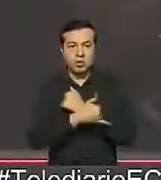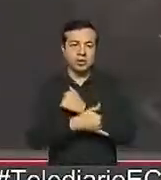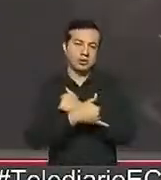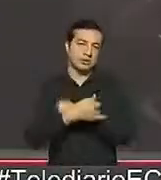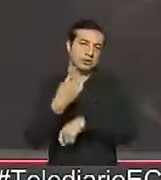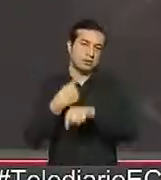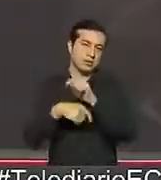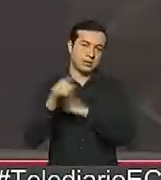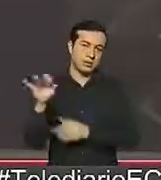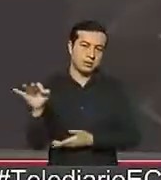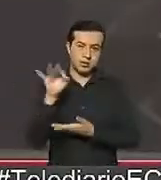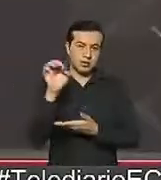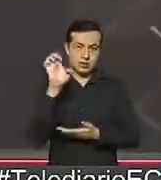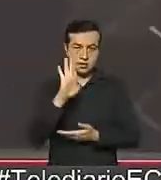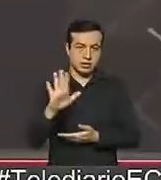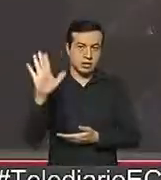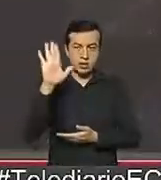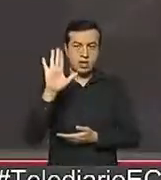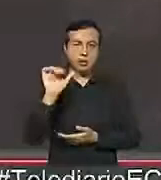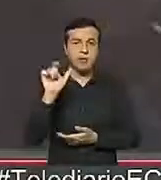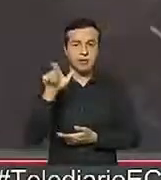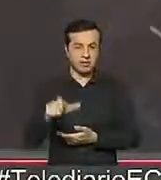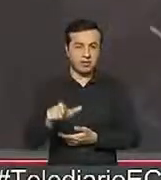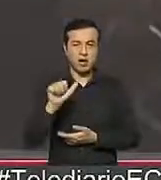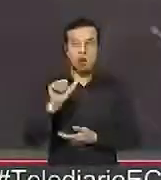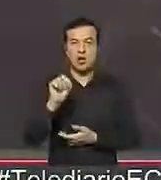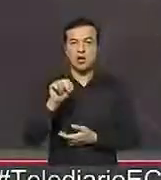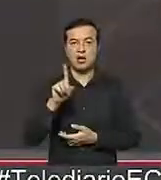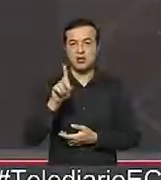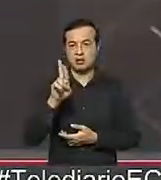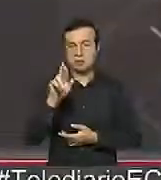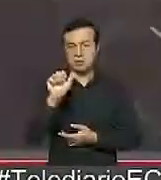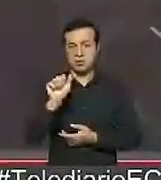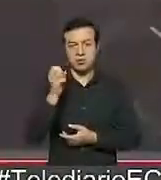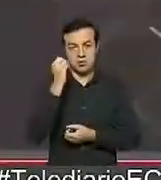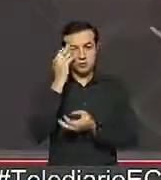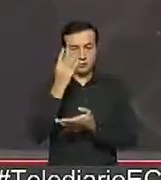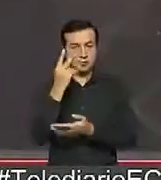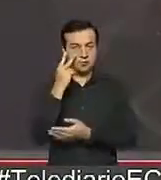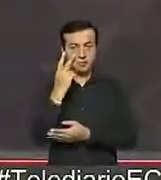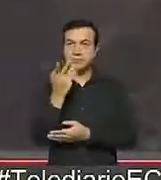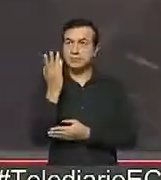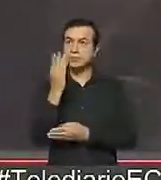El delegado por Europa, Andrea Ferrari, destacó la favorable relación comercial existente.